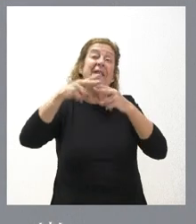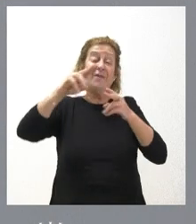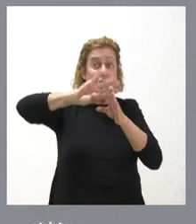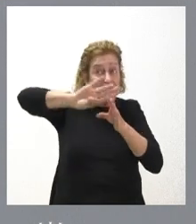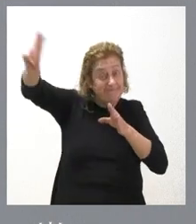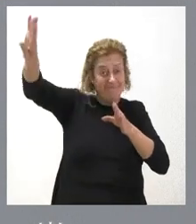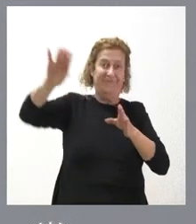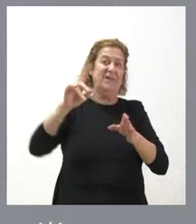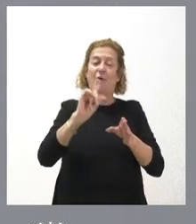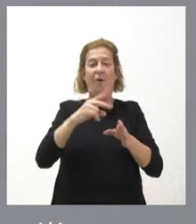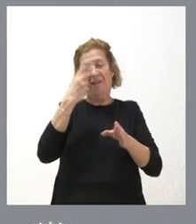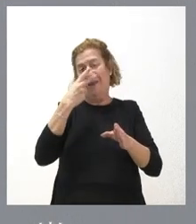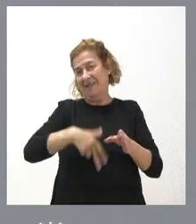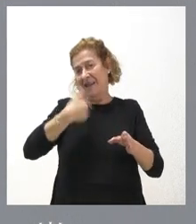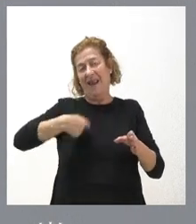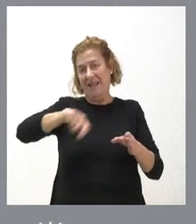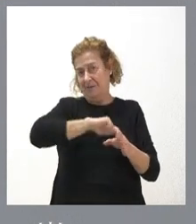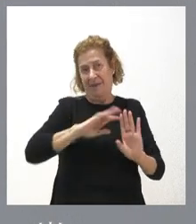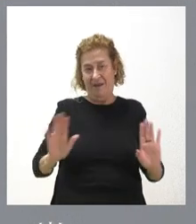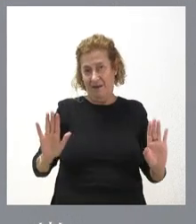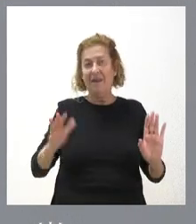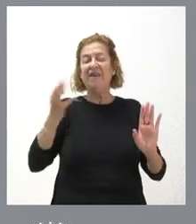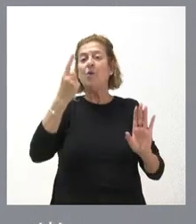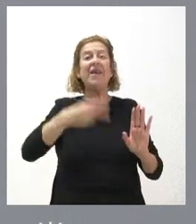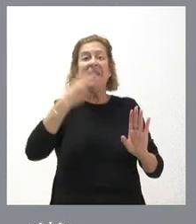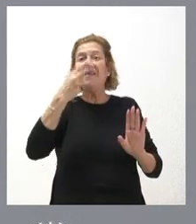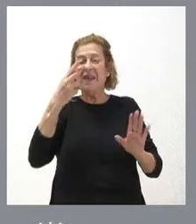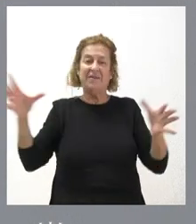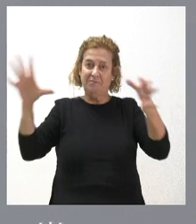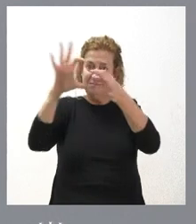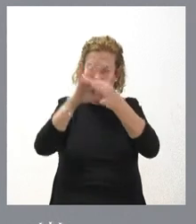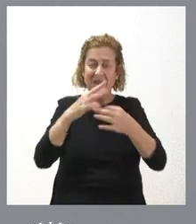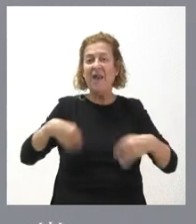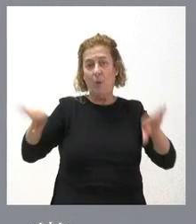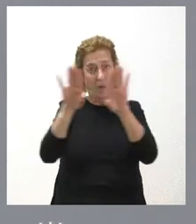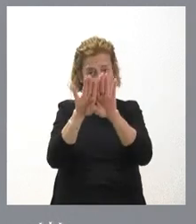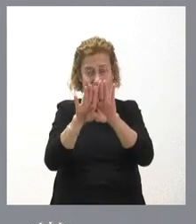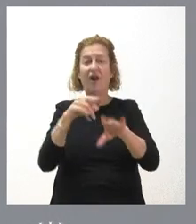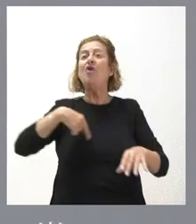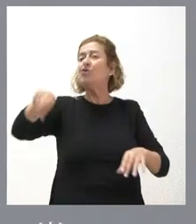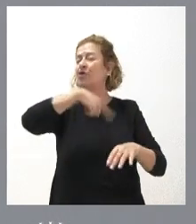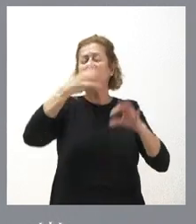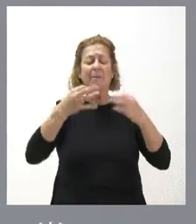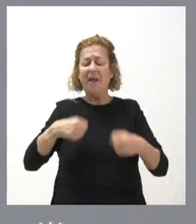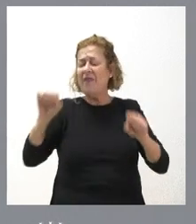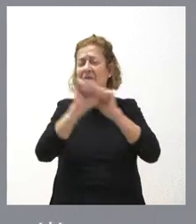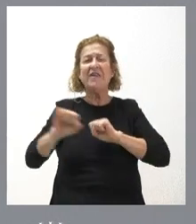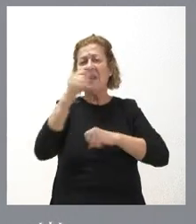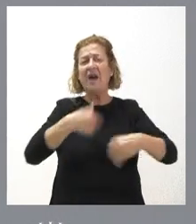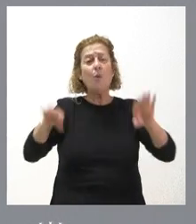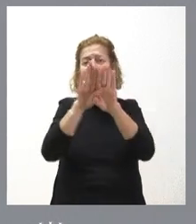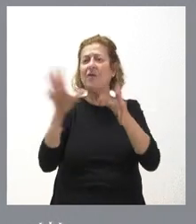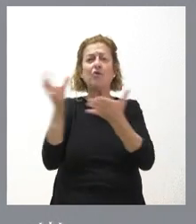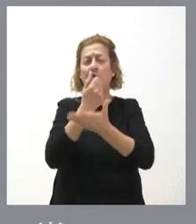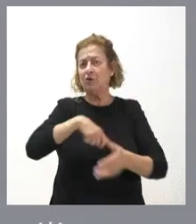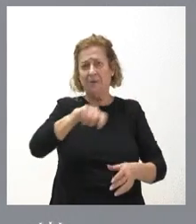ias y no al interés general de España que es un interés de cohesión y un interés de igualdad nosotros vamos a defender siempre la igualdad entre todos los españoles Y